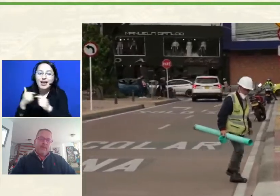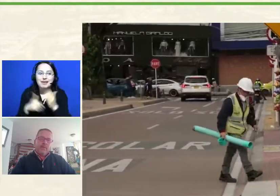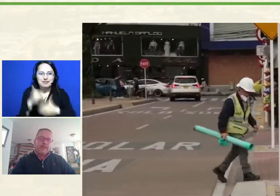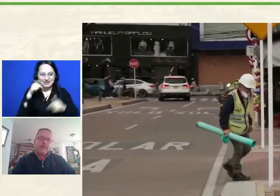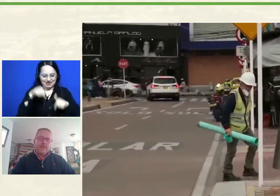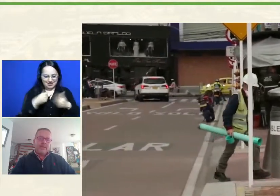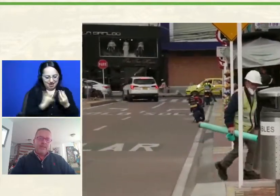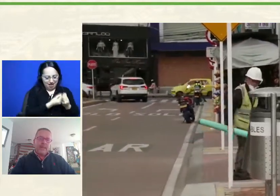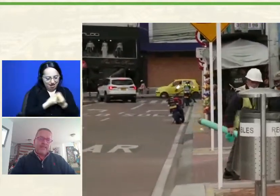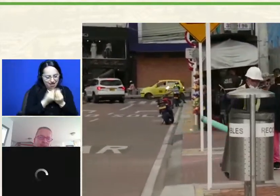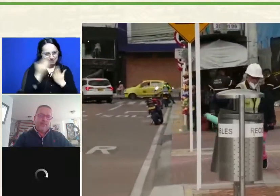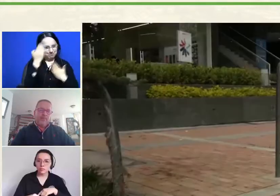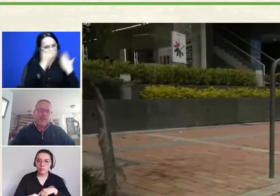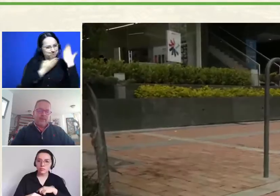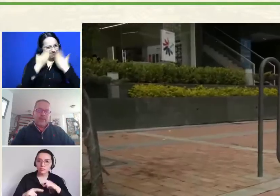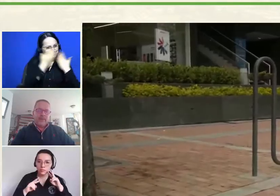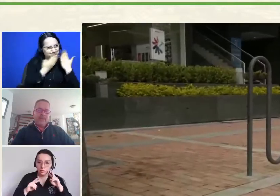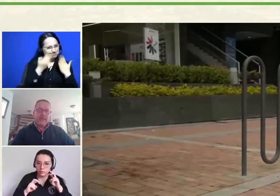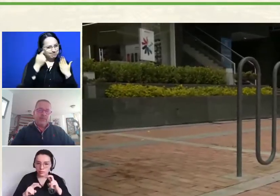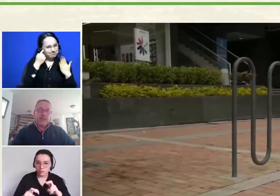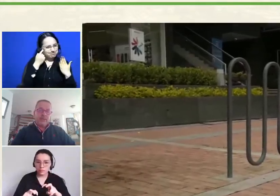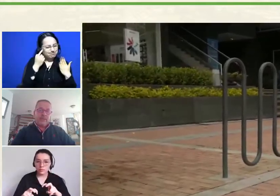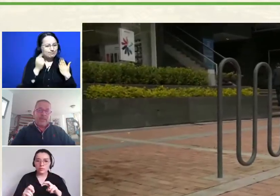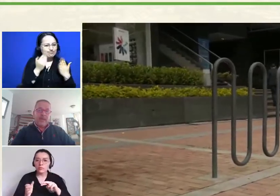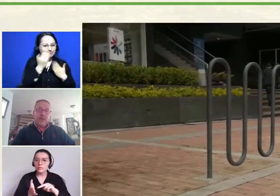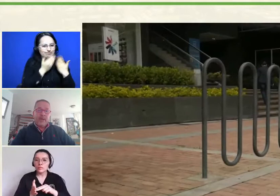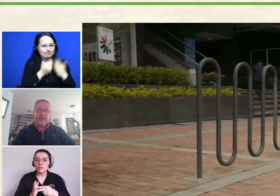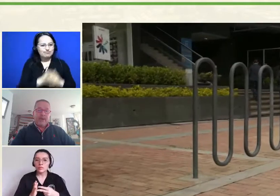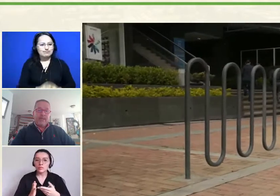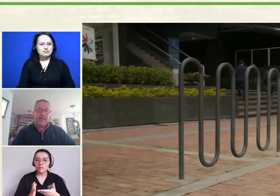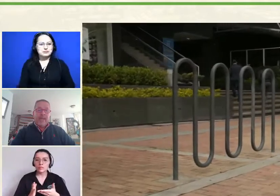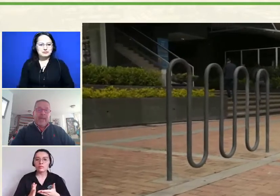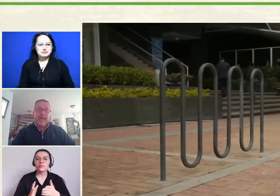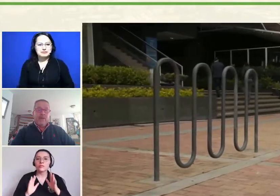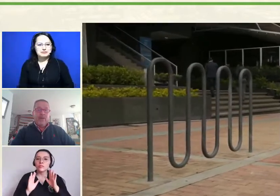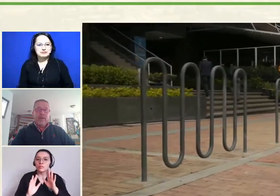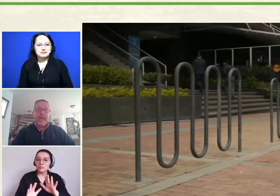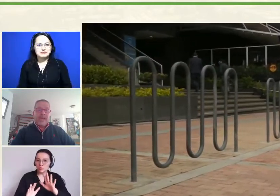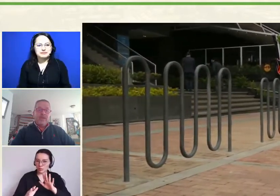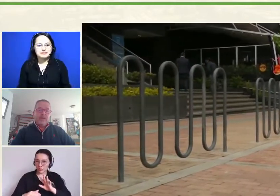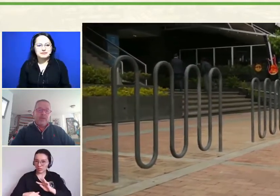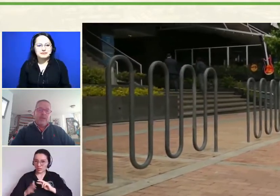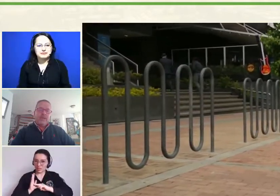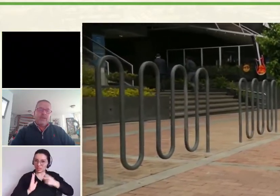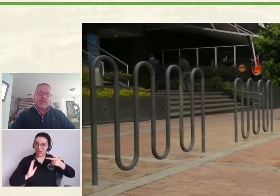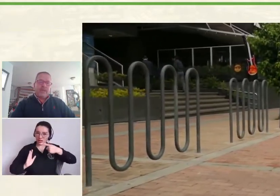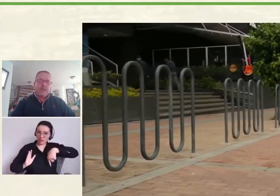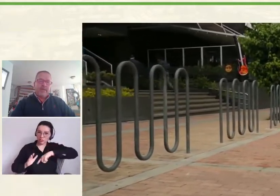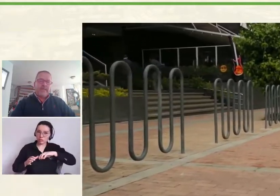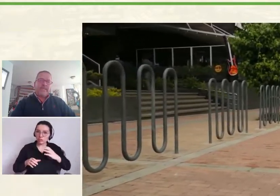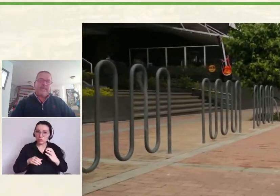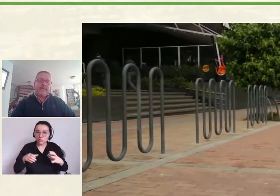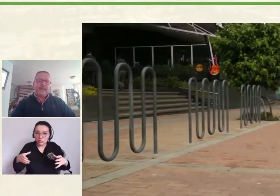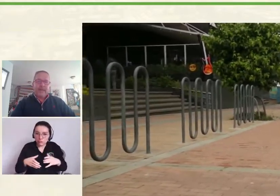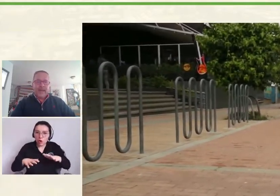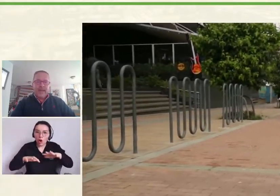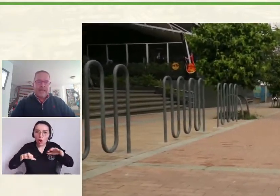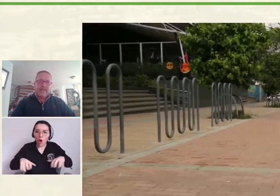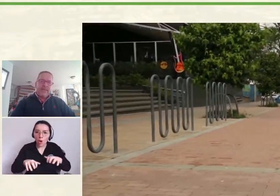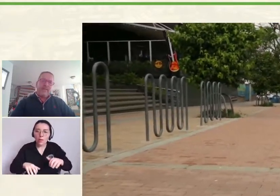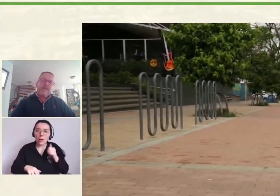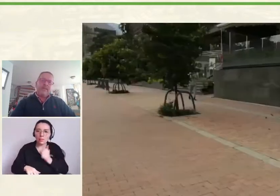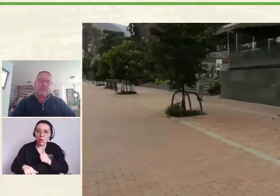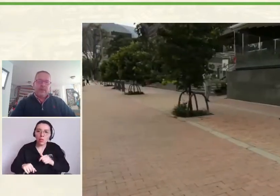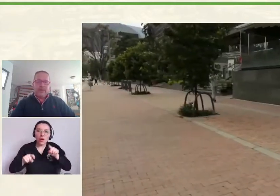análisis básicos desde la STOP, que es finalmente la Subdirección Técnica de Operaciones, en donde ellos nos hacen unas fichas